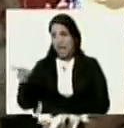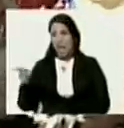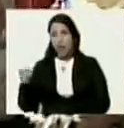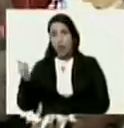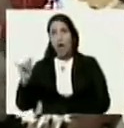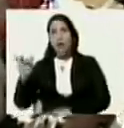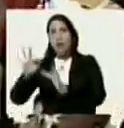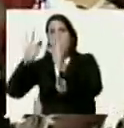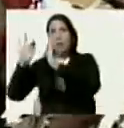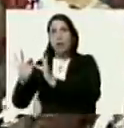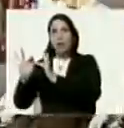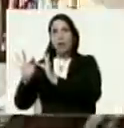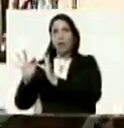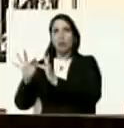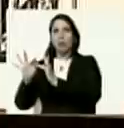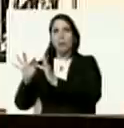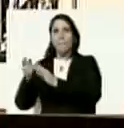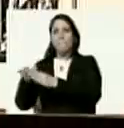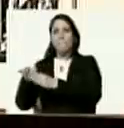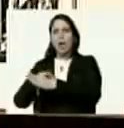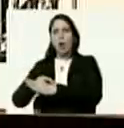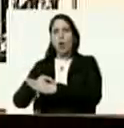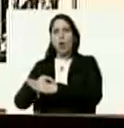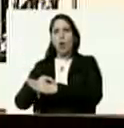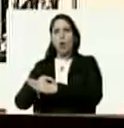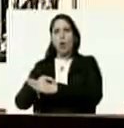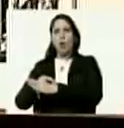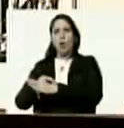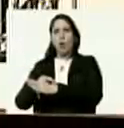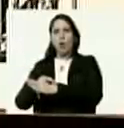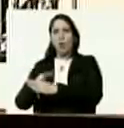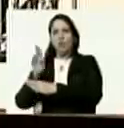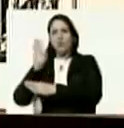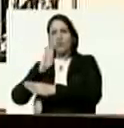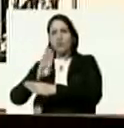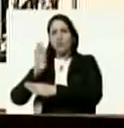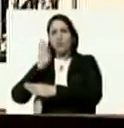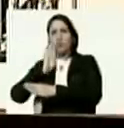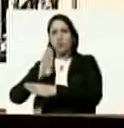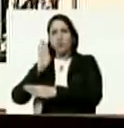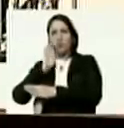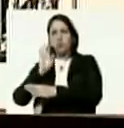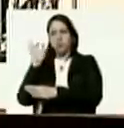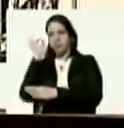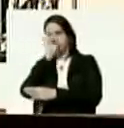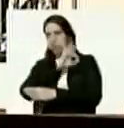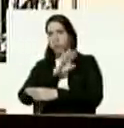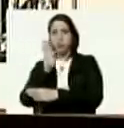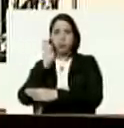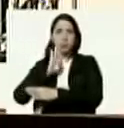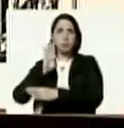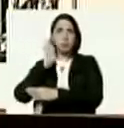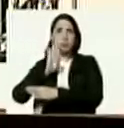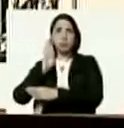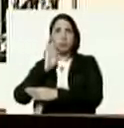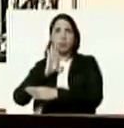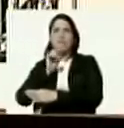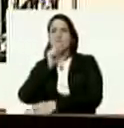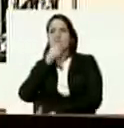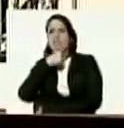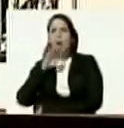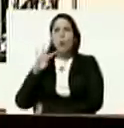herederos de lo peor, de la putrefacción, de la pudrición de la vieja